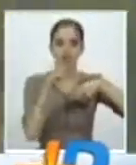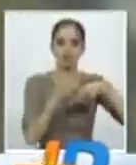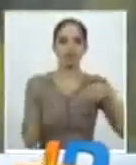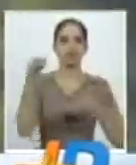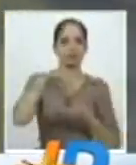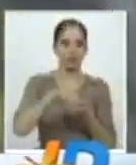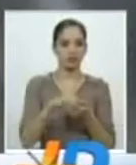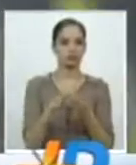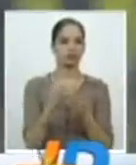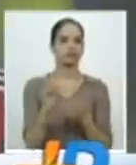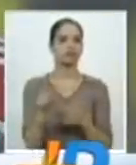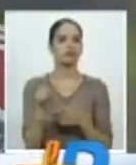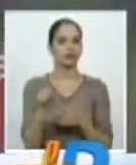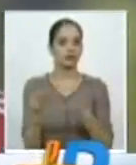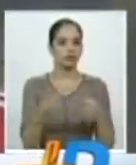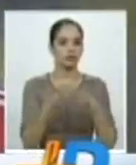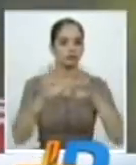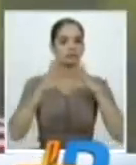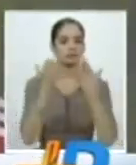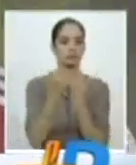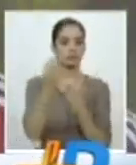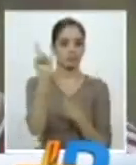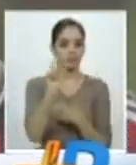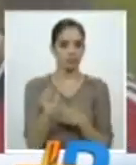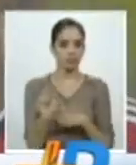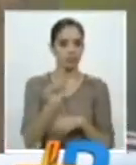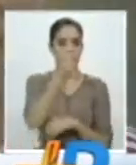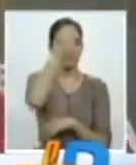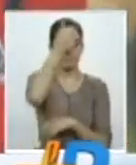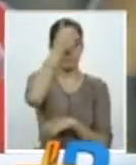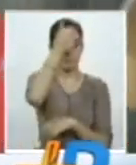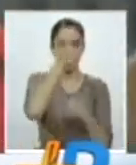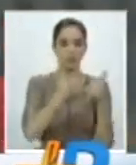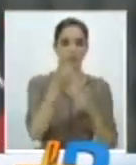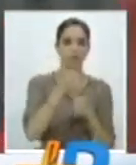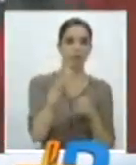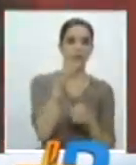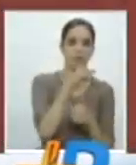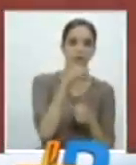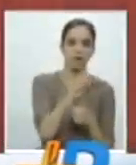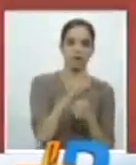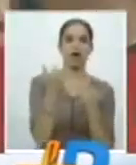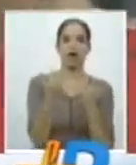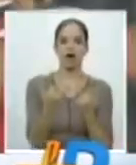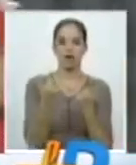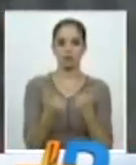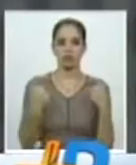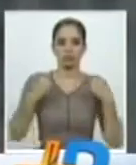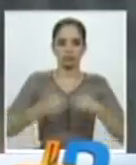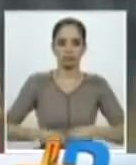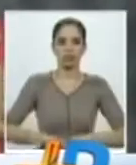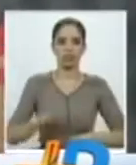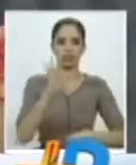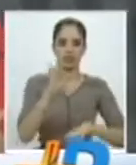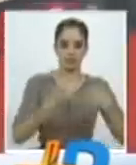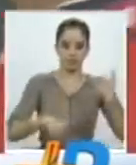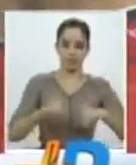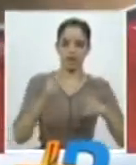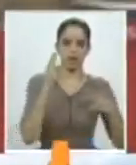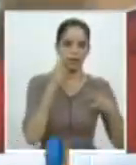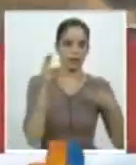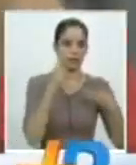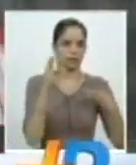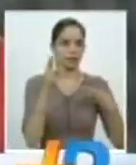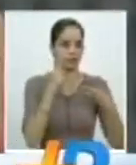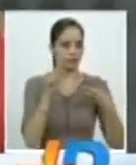verde-amarela. Colombia, que en el Mundial de Italia 90 tuvo como camiseta principal la roja, en esta era de Pekerman lleva un invicto de 3 juegos con la vestimenta alterna,